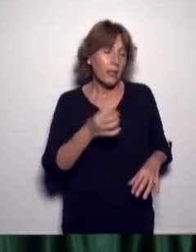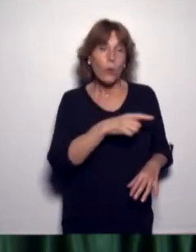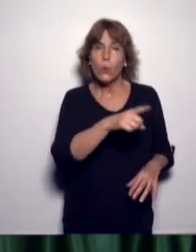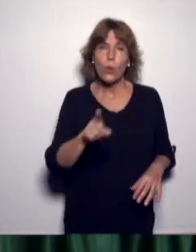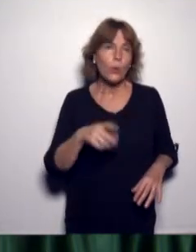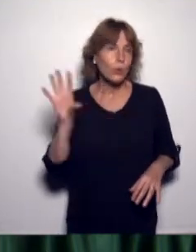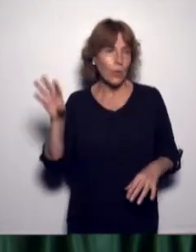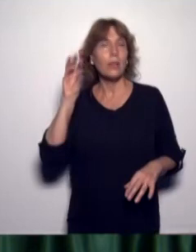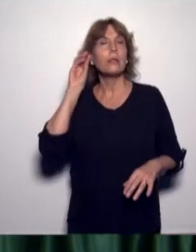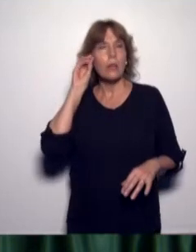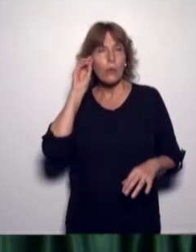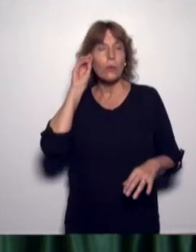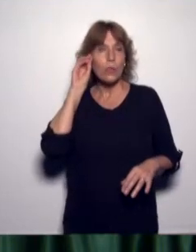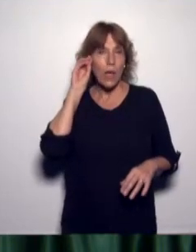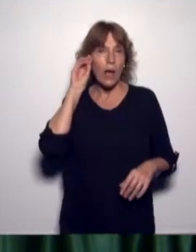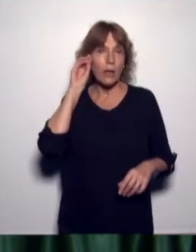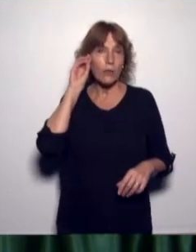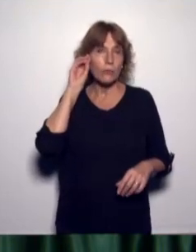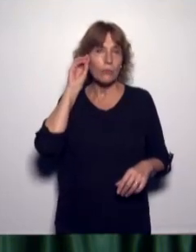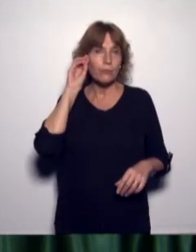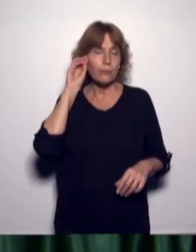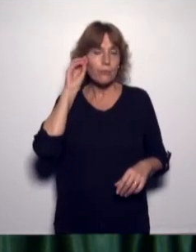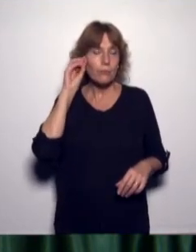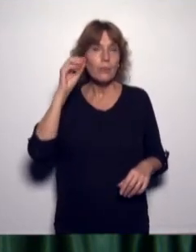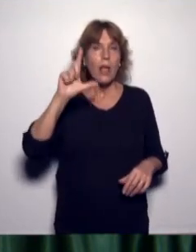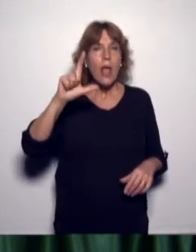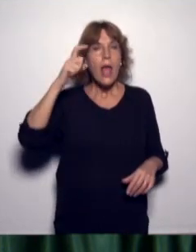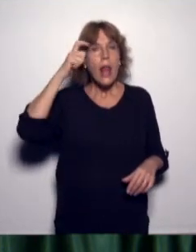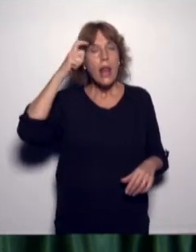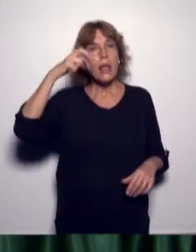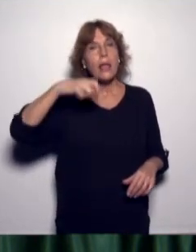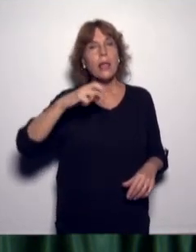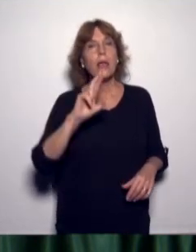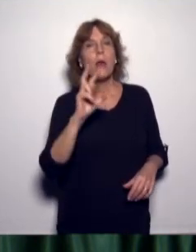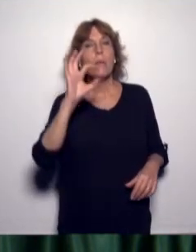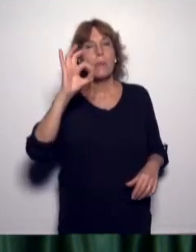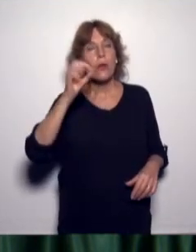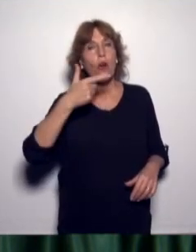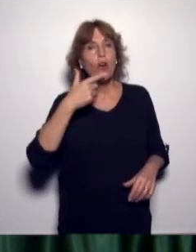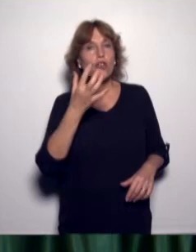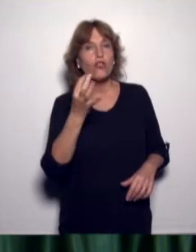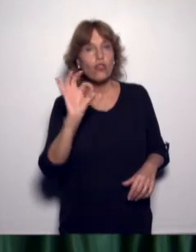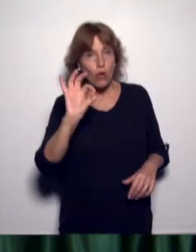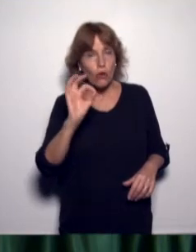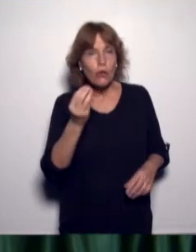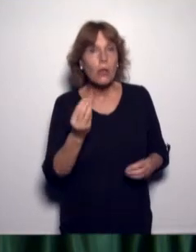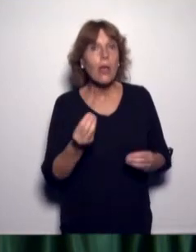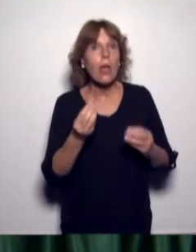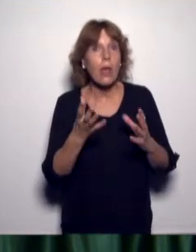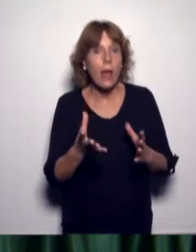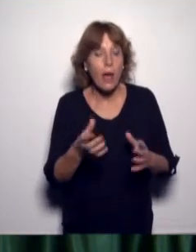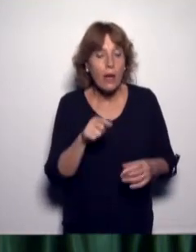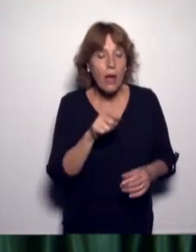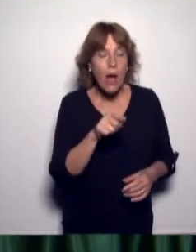veces quién era, qué significaba el leproso, la lepra, en el